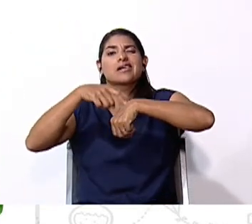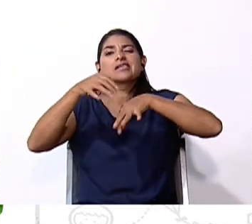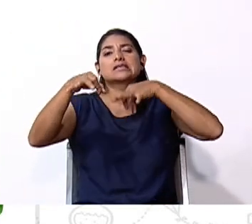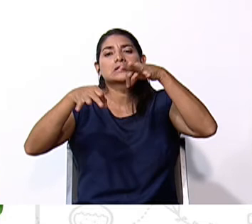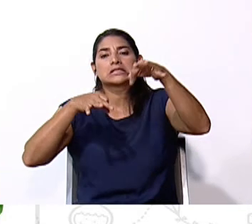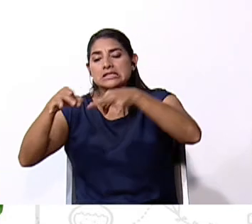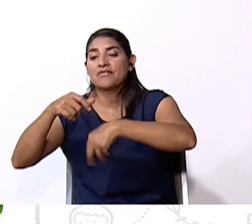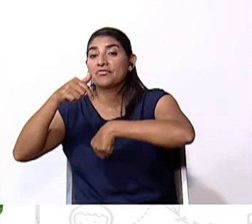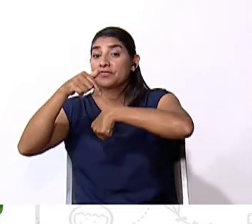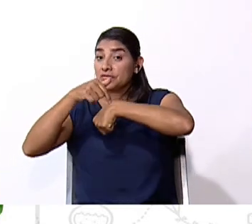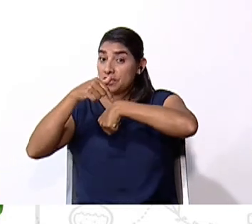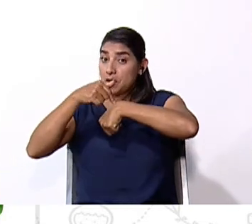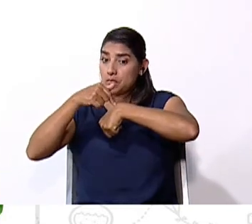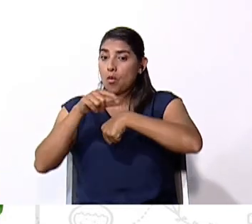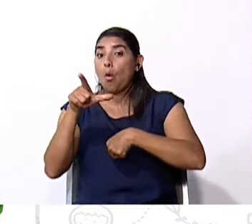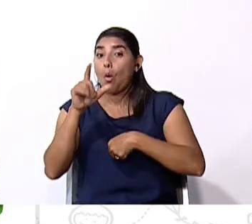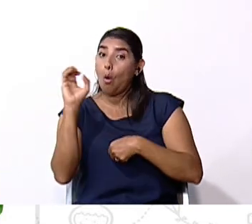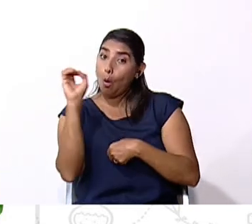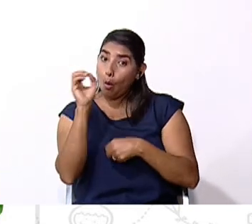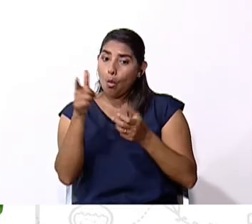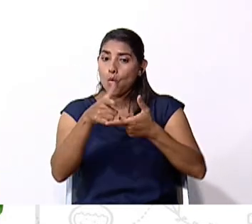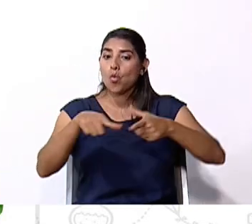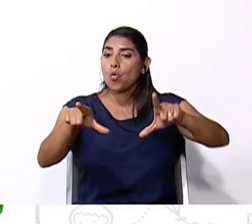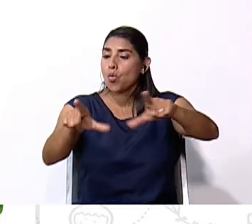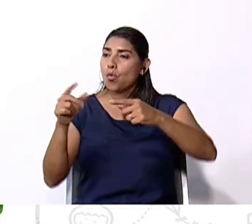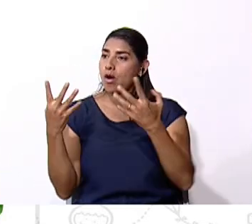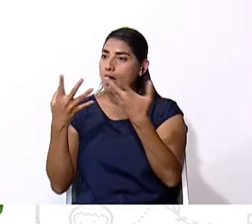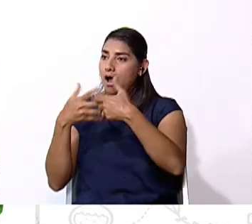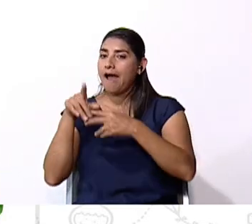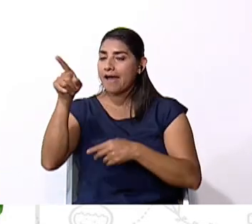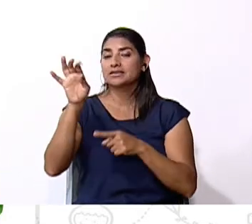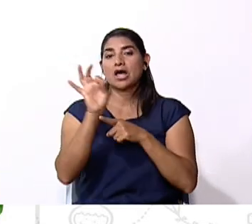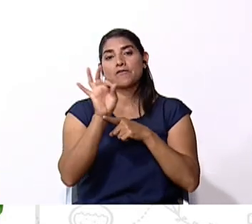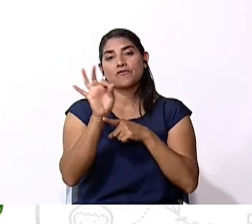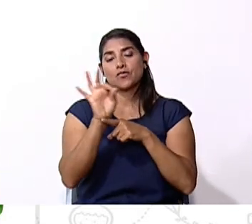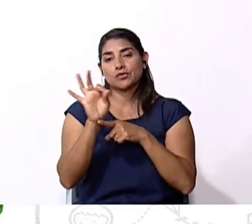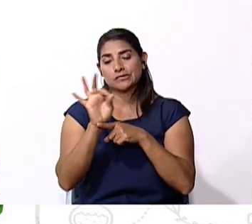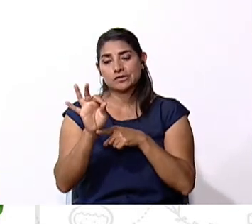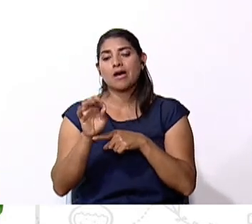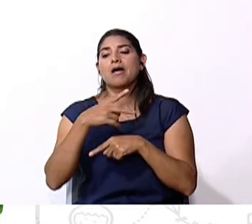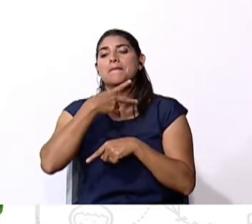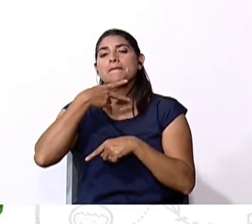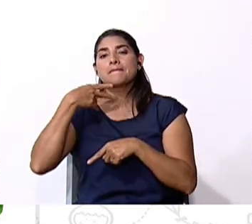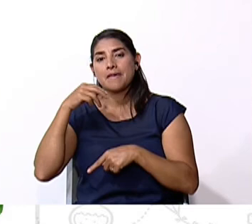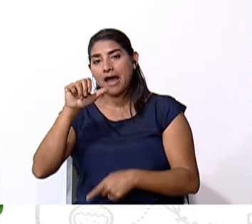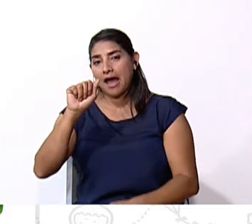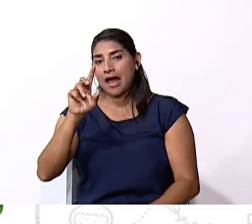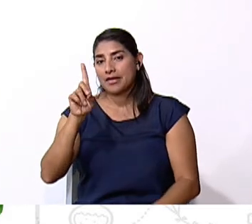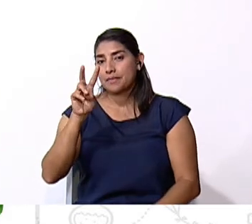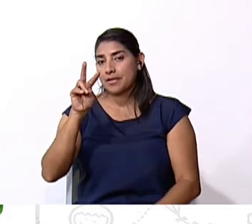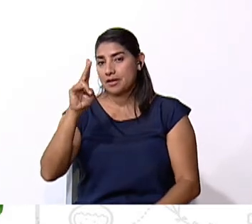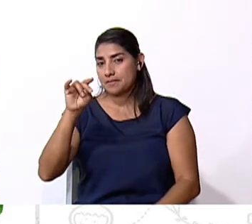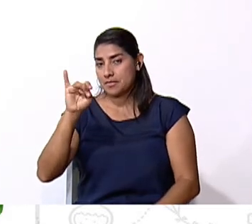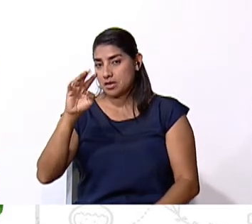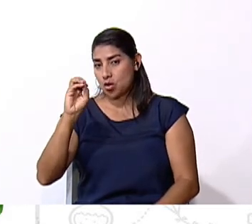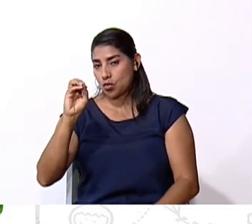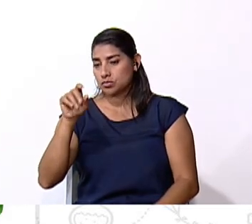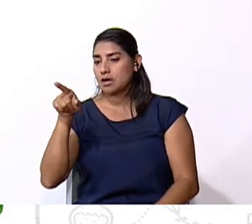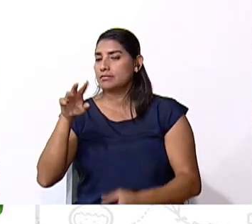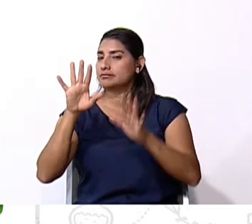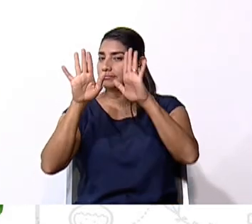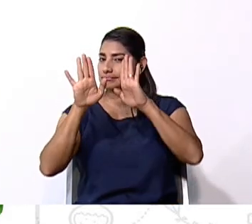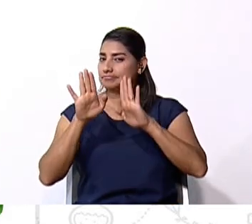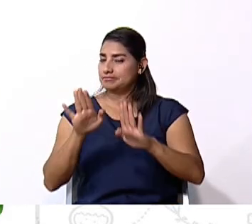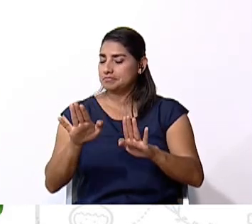indican tiempo o lugar. Esa es la función que tienen los adverbios.